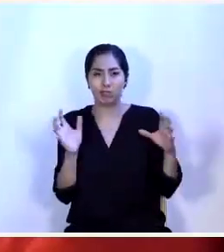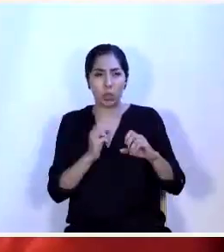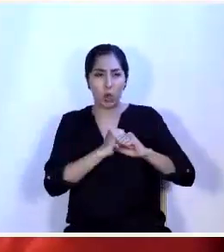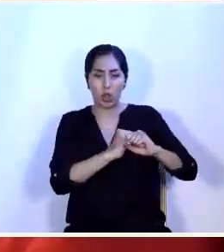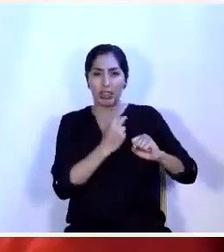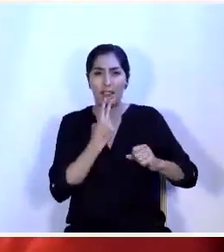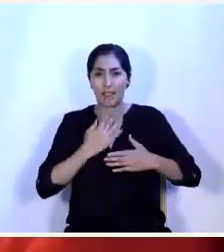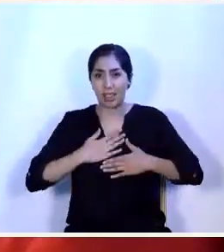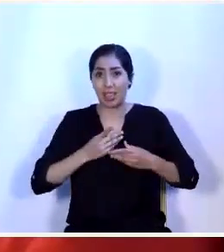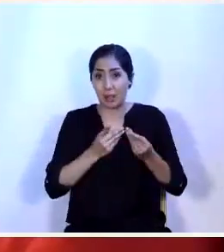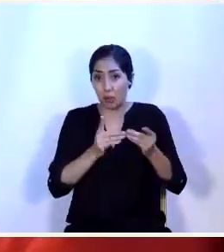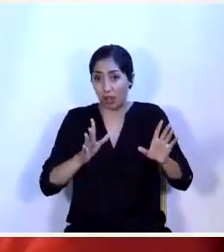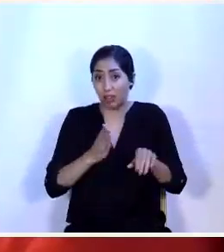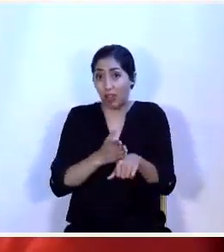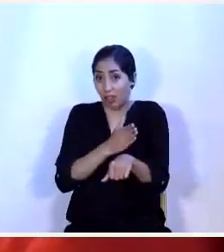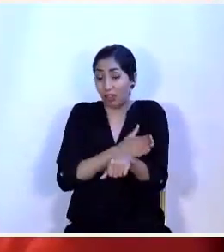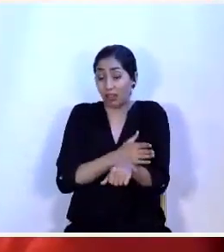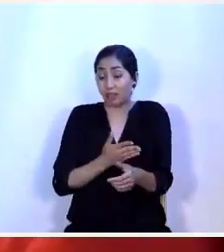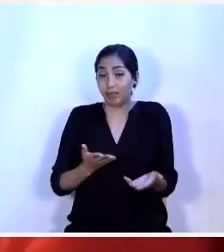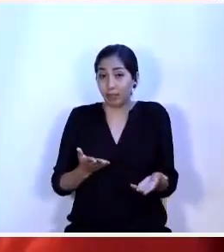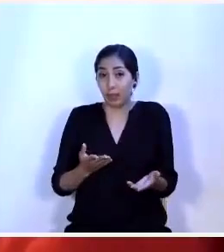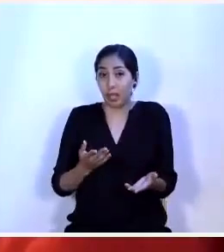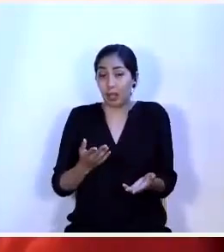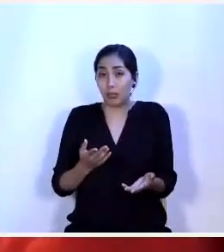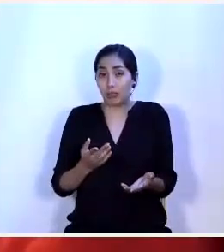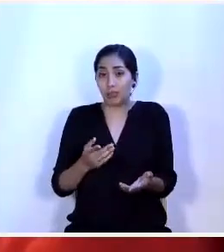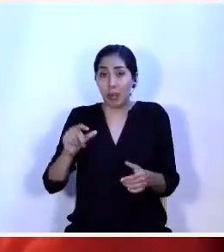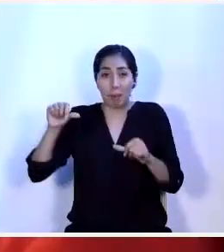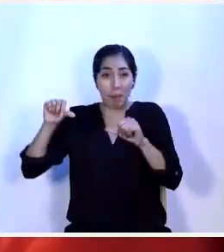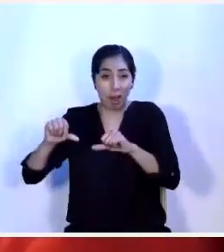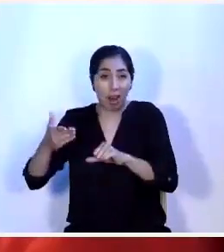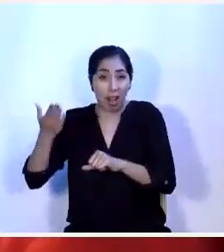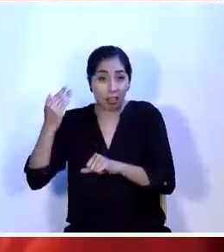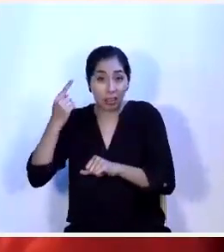democrática. Pero sí tenemos que aprender de ella, todos.